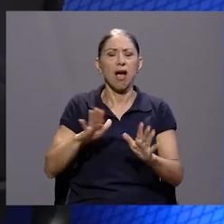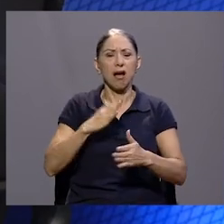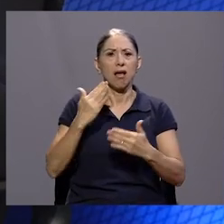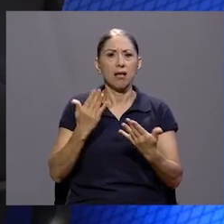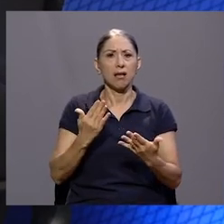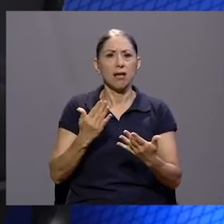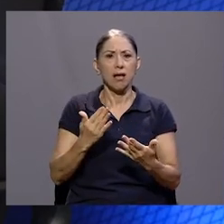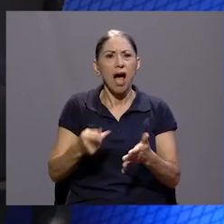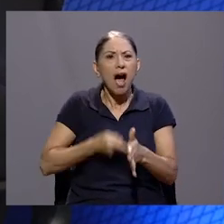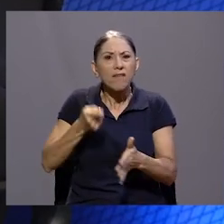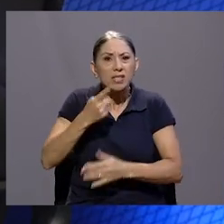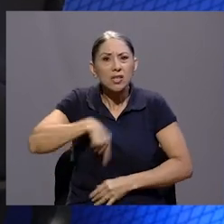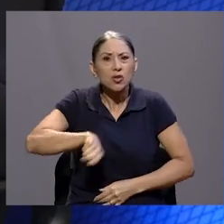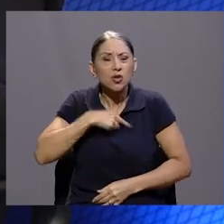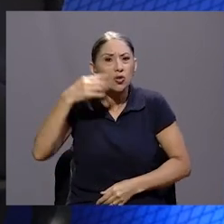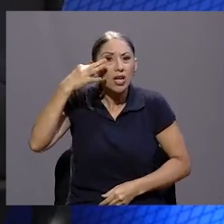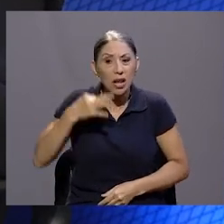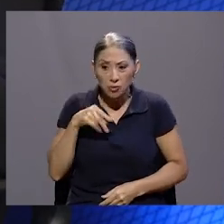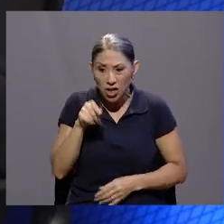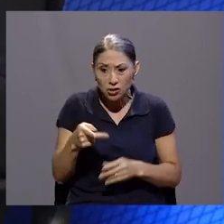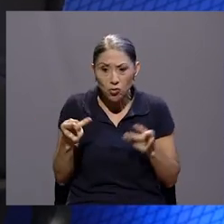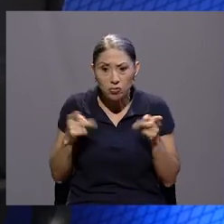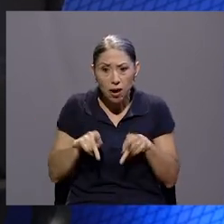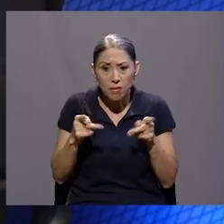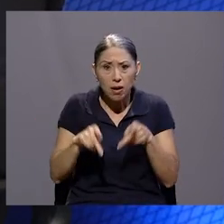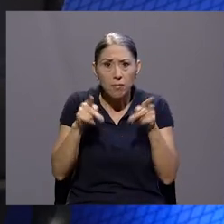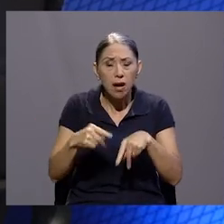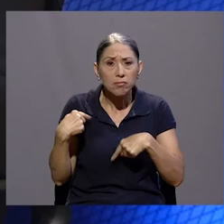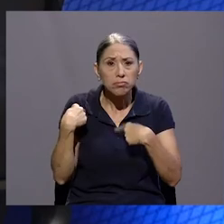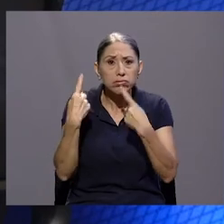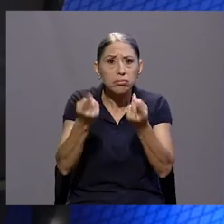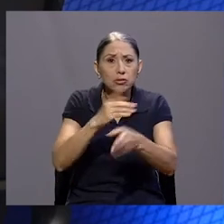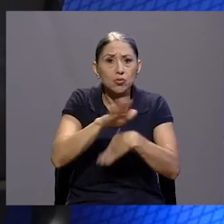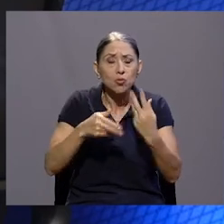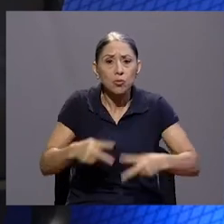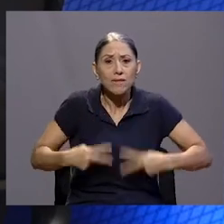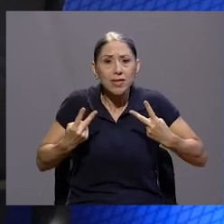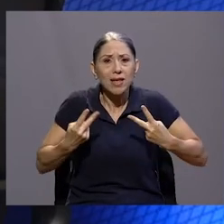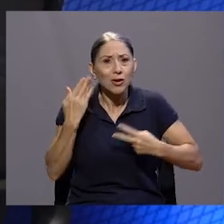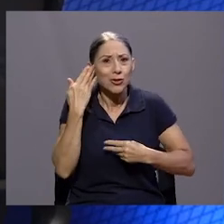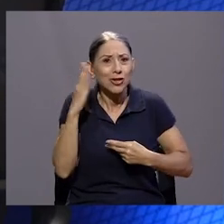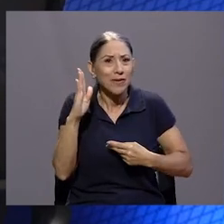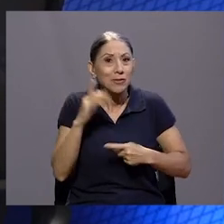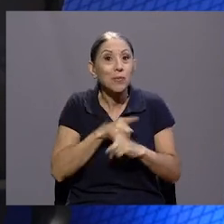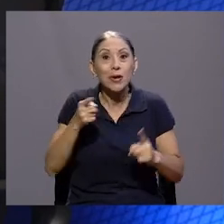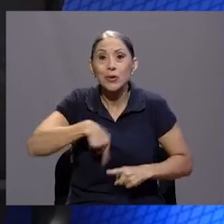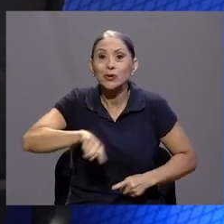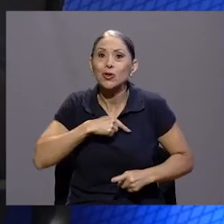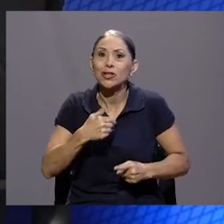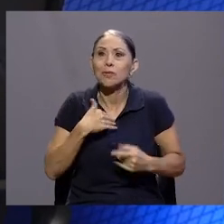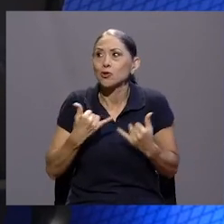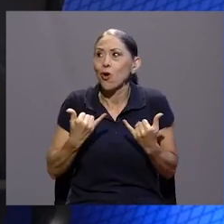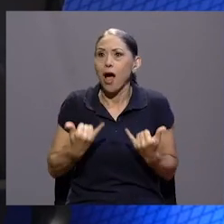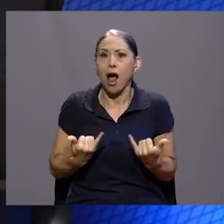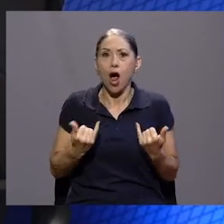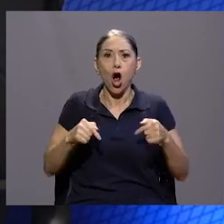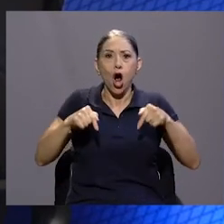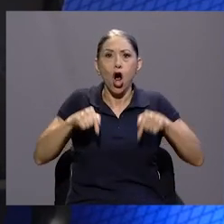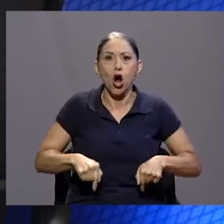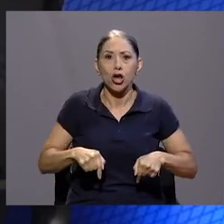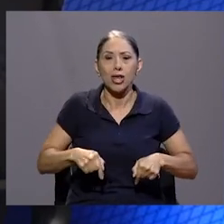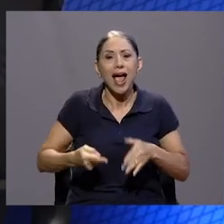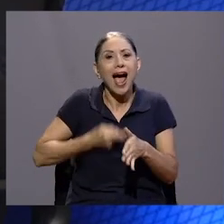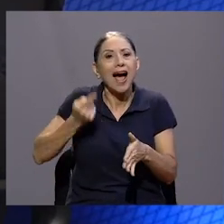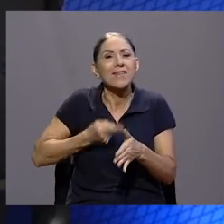para el resto de nuestra vida no sabemos lo que sí tenemos ahorita es hoy y a veces nos cuesta mucho pensar en eso nos cuesta mucho pensar